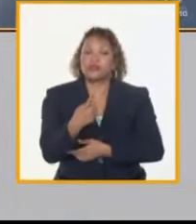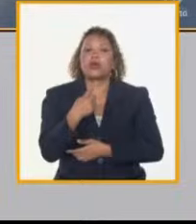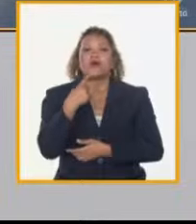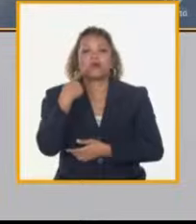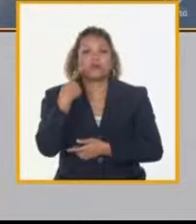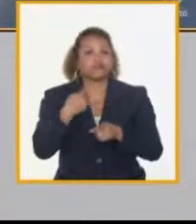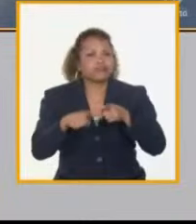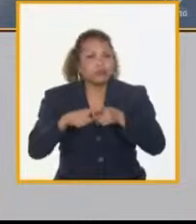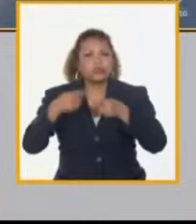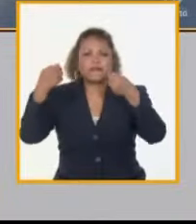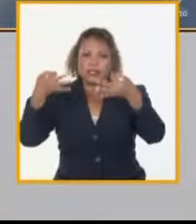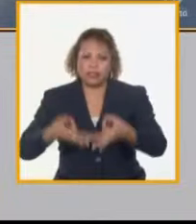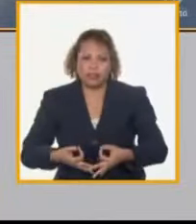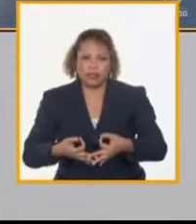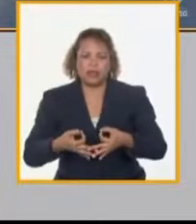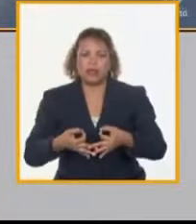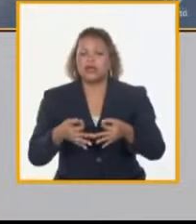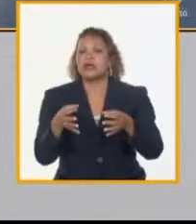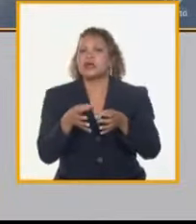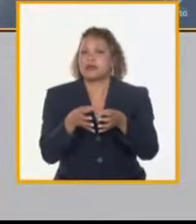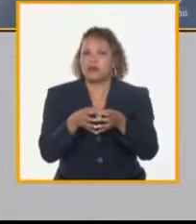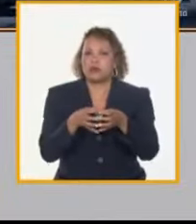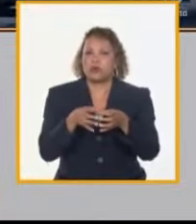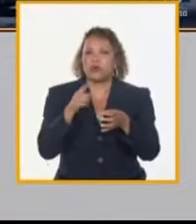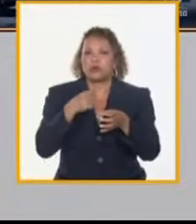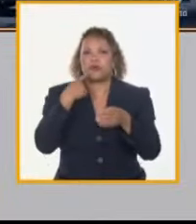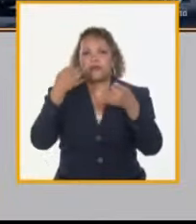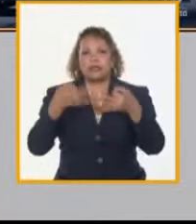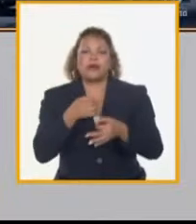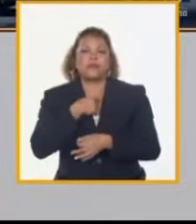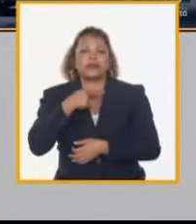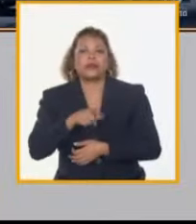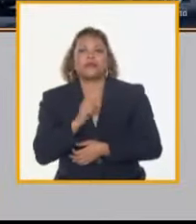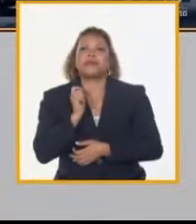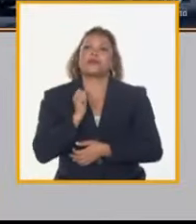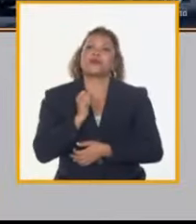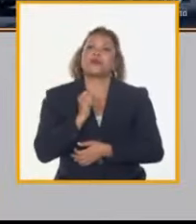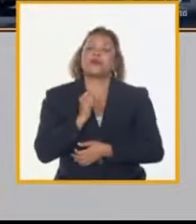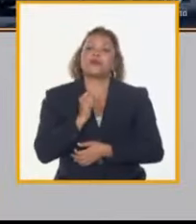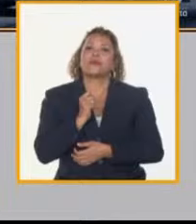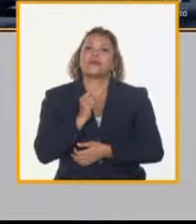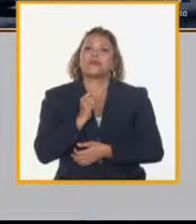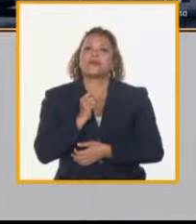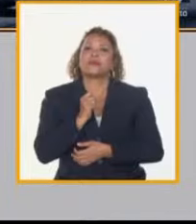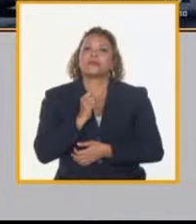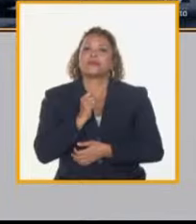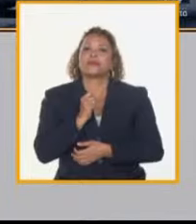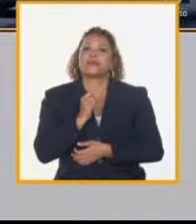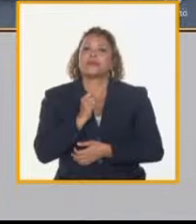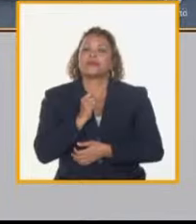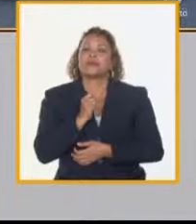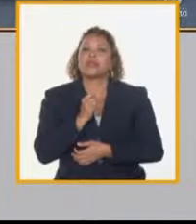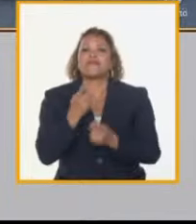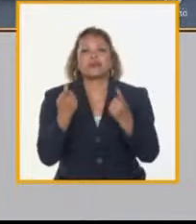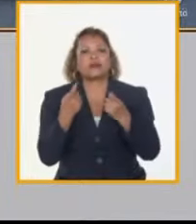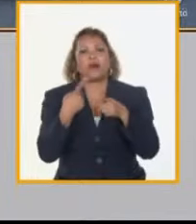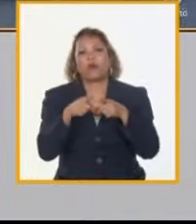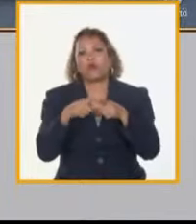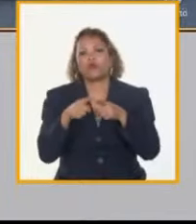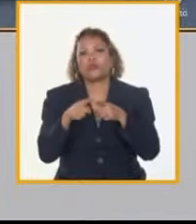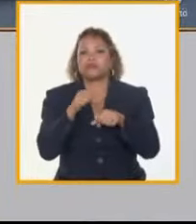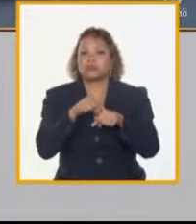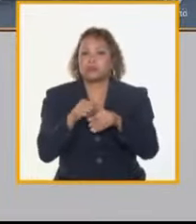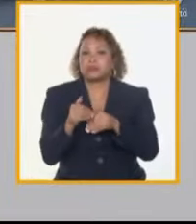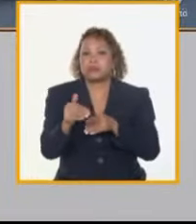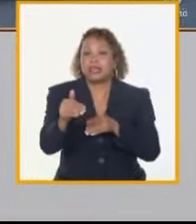ciertas. Han denunciado un grupo de cosas que son, cuando nos referimos, había cosas que tenemos que resolver a largo plazo. Ahí